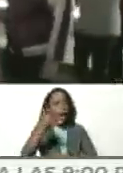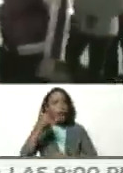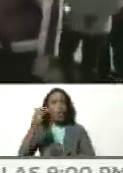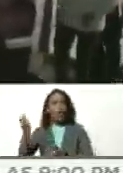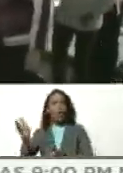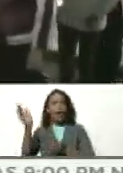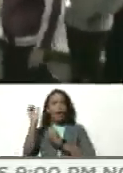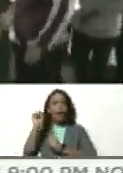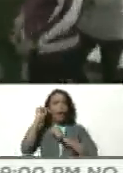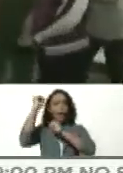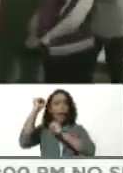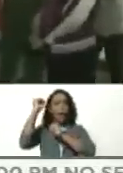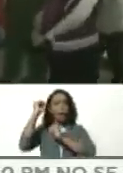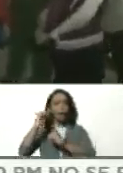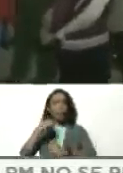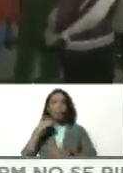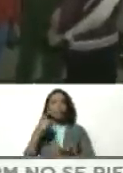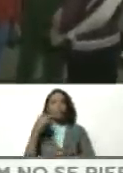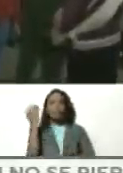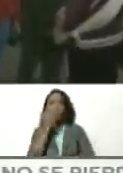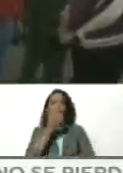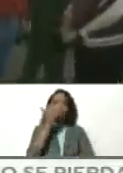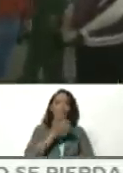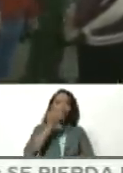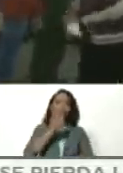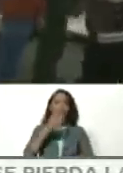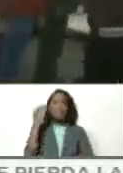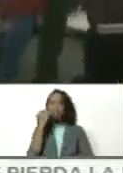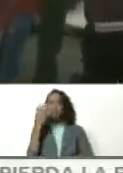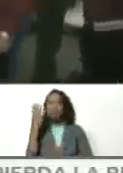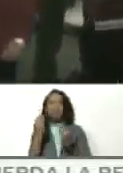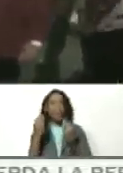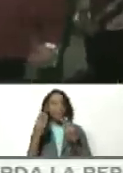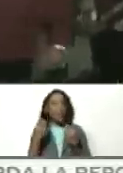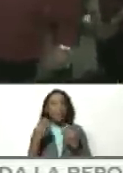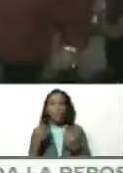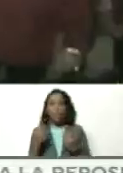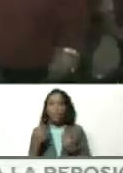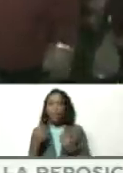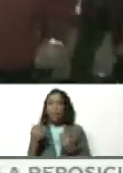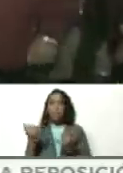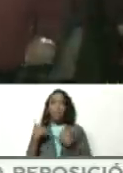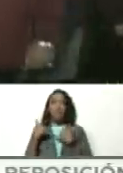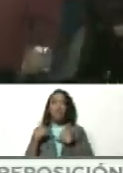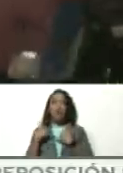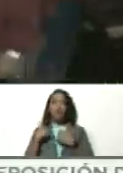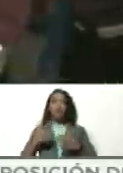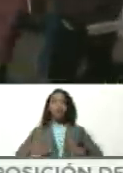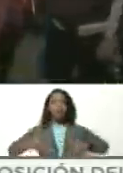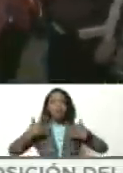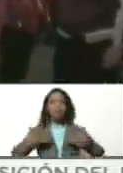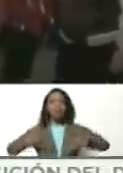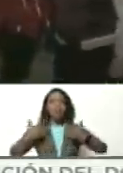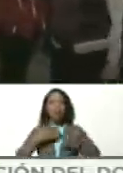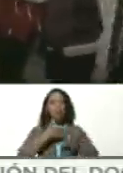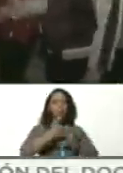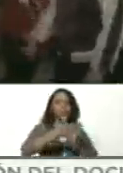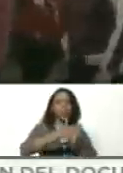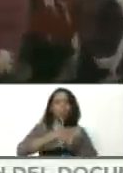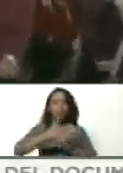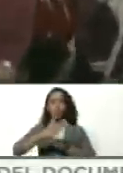las triunfadoras, riéndonos, nos reímos pero bastante, entre nosotros, disfrutando,